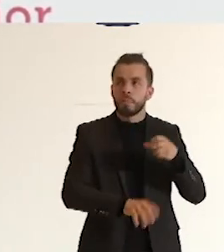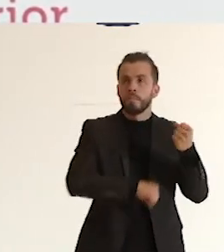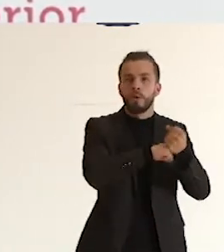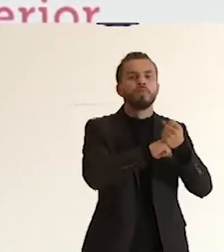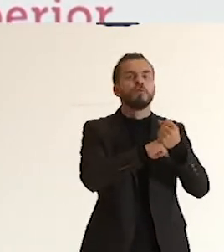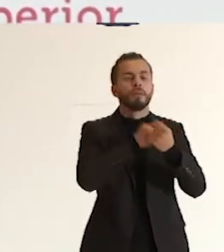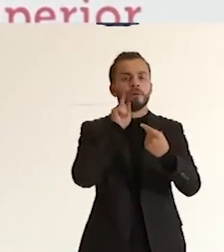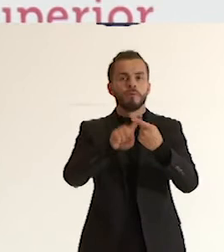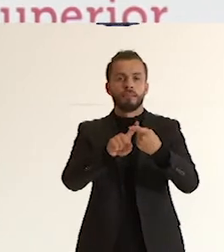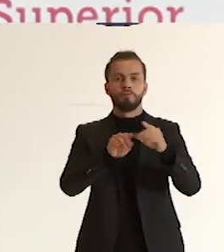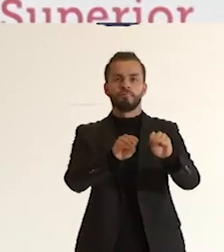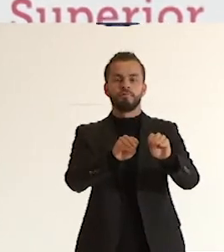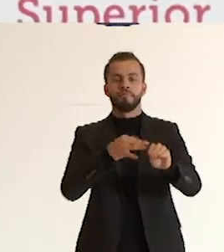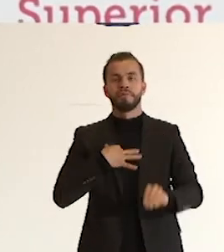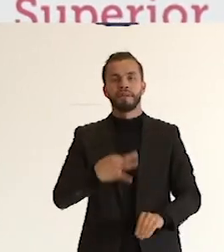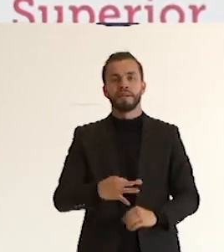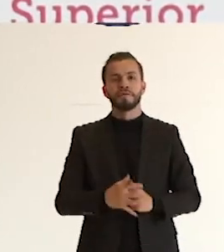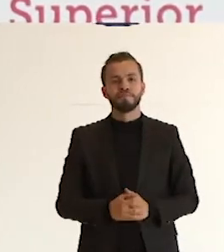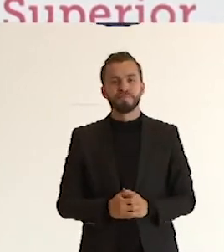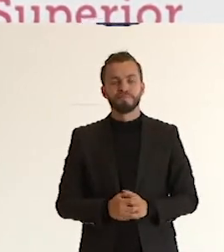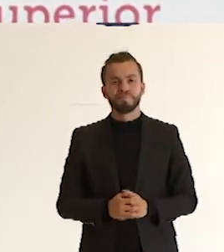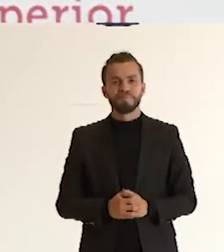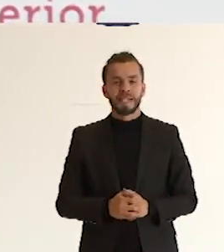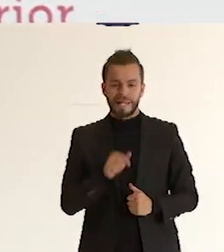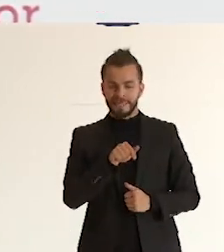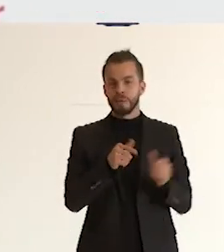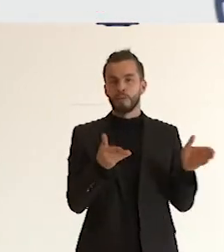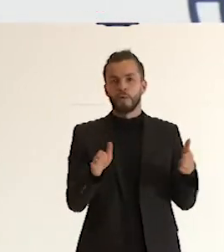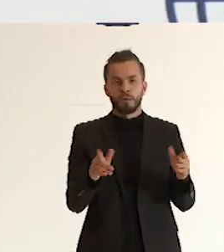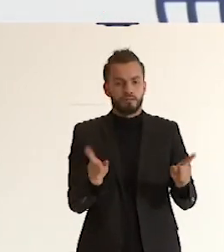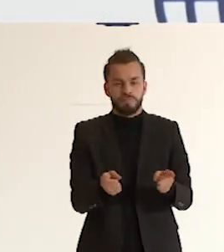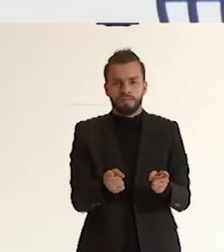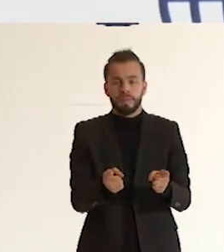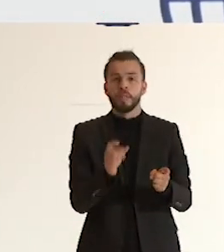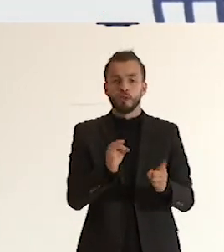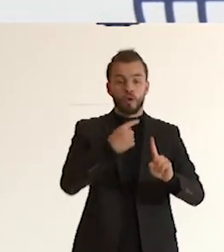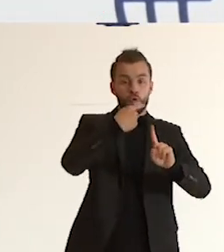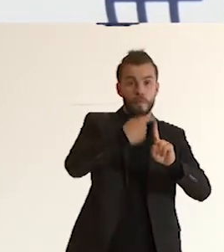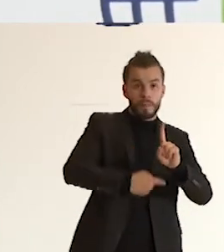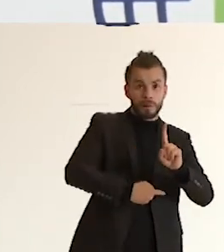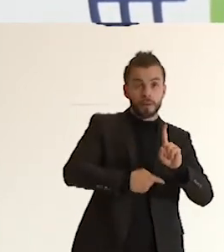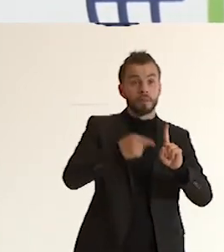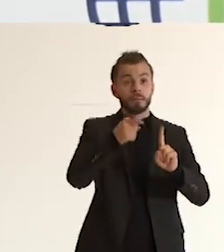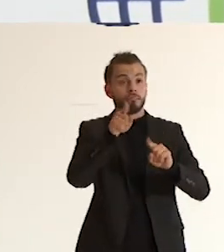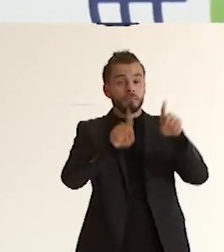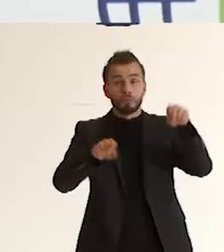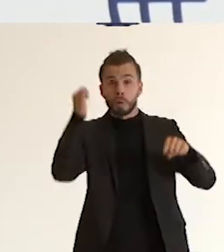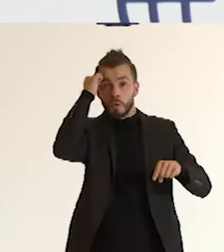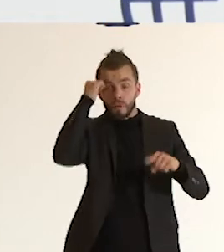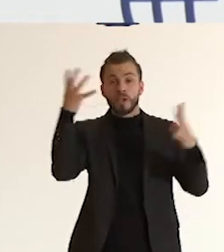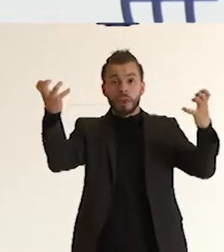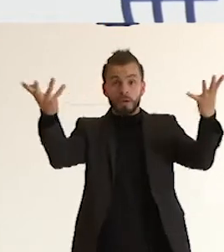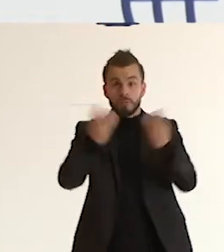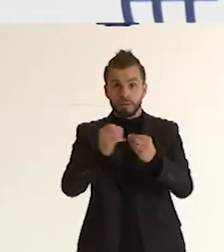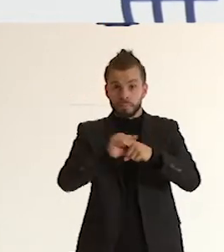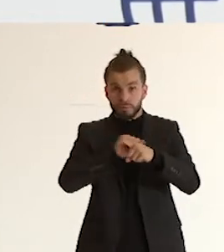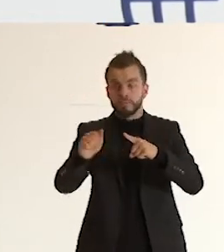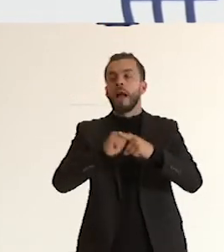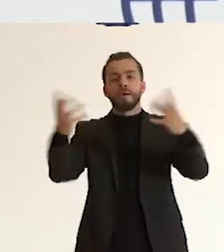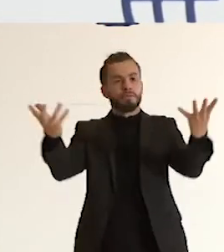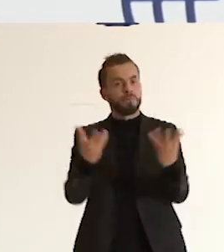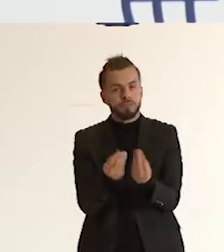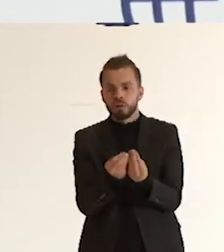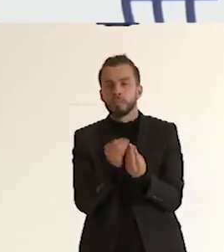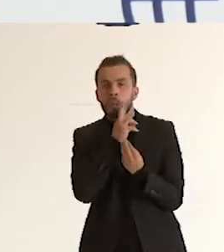formación ética entonces lo llamamos cursos epsilon y mensualmente nos reunimos con esos profesores y compartimos prácticas y compartimos